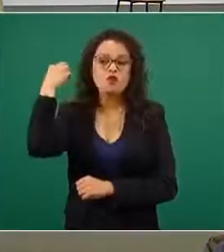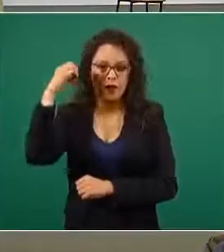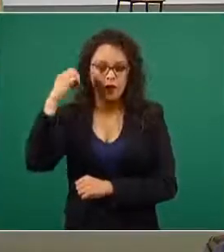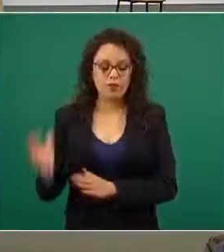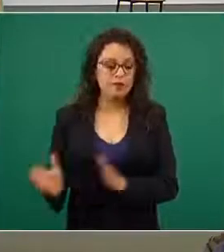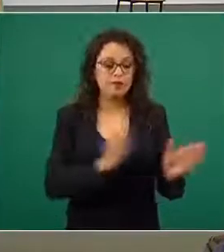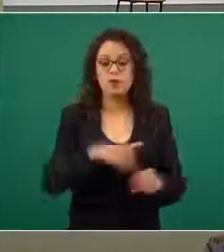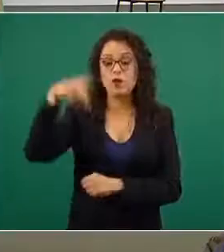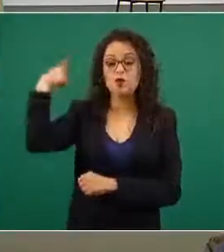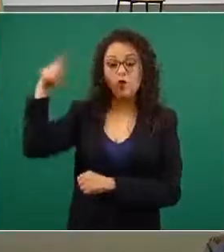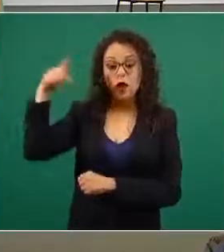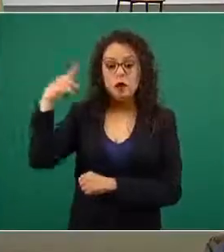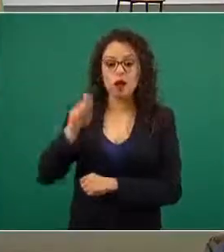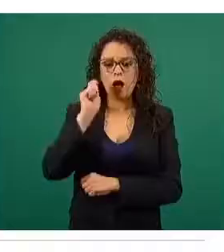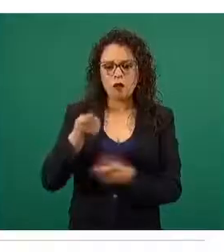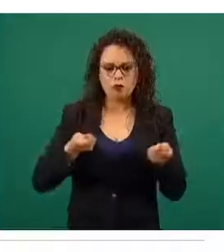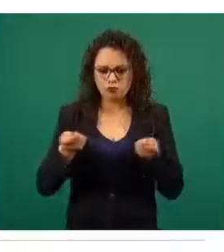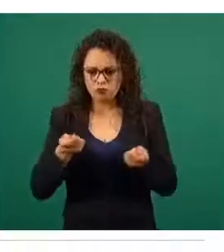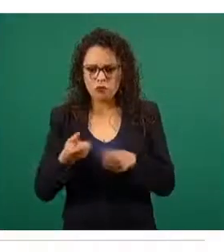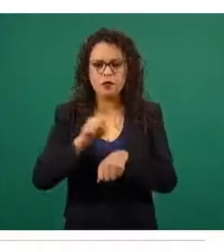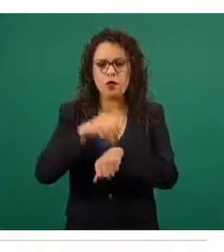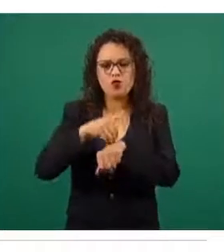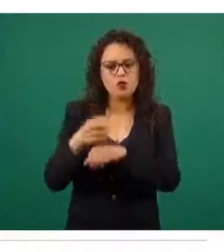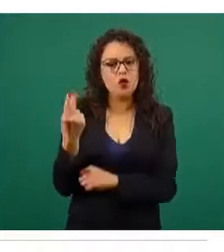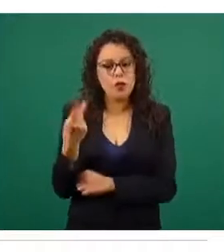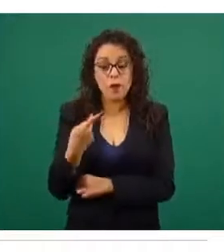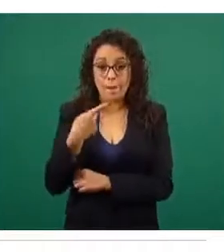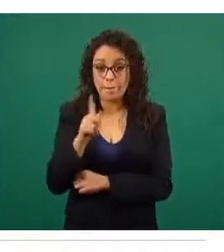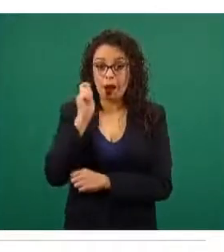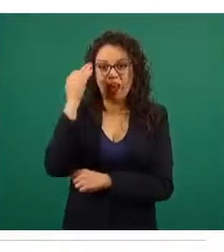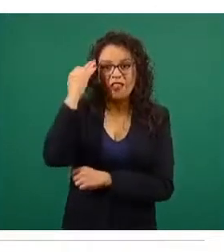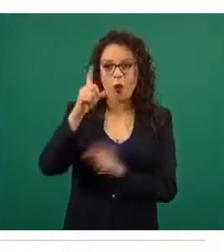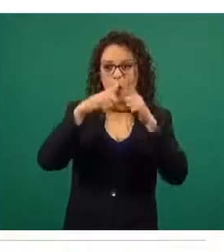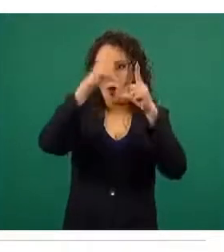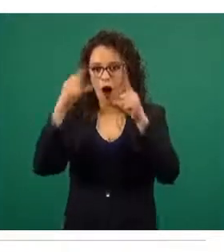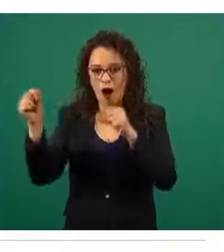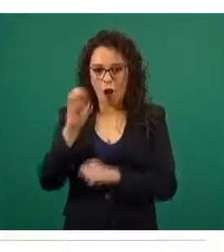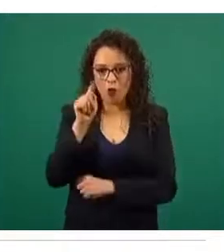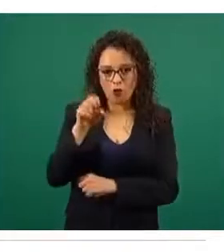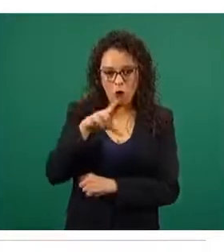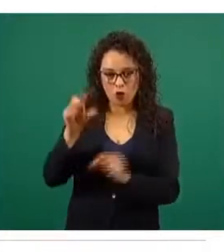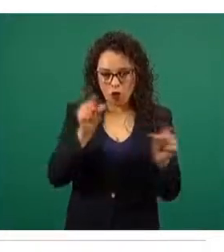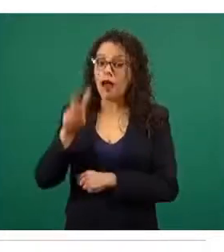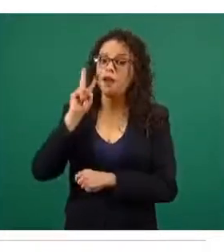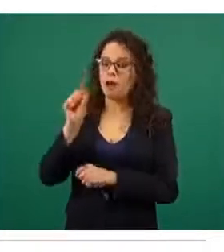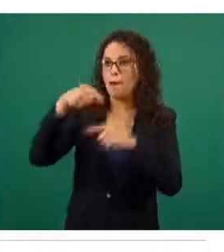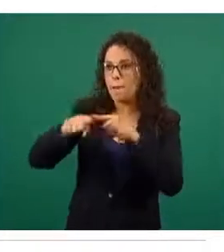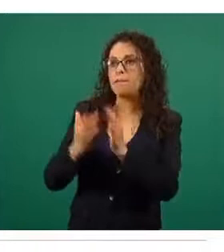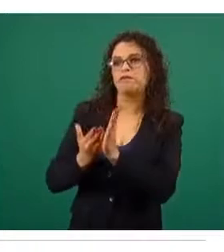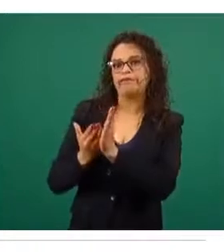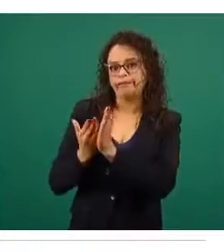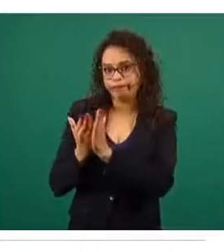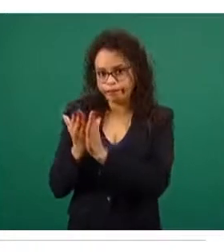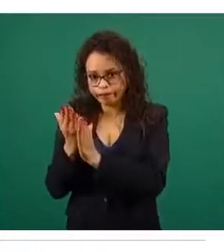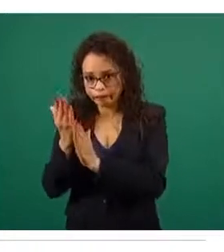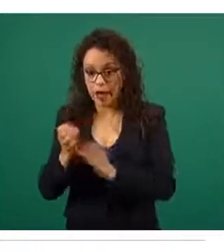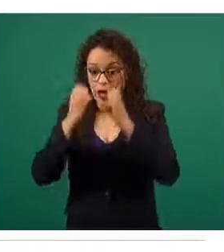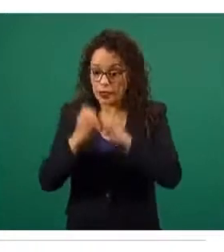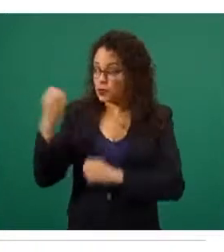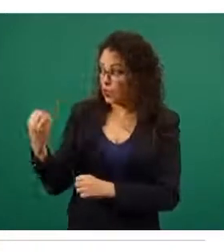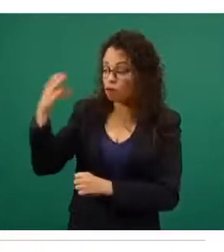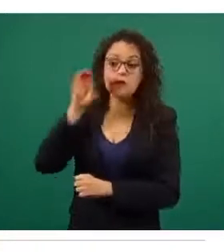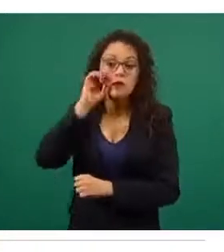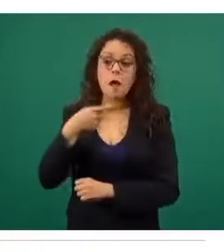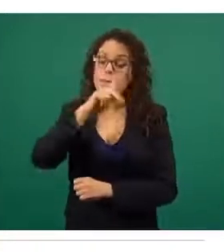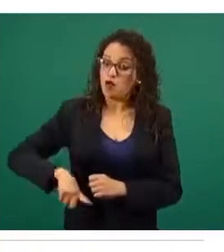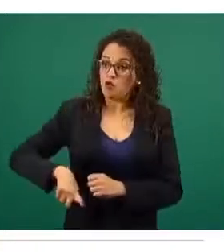Puebla había tenido un periodo largo de control desde la semana 25, pero a partir del otoño empezó en esta tendencia también importante en ascenso y aunque está en semáforo naranja, el gobierno del estado